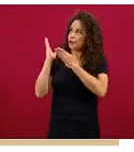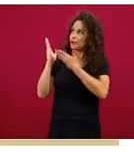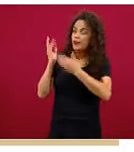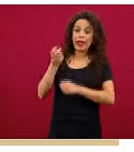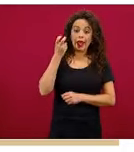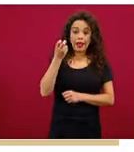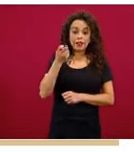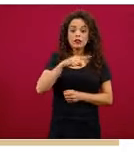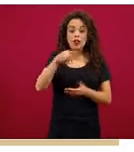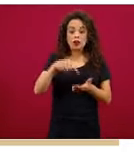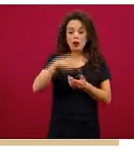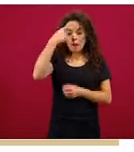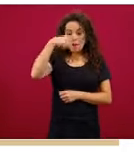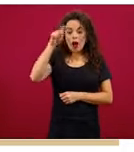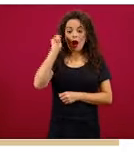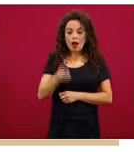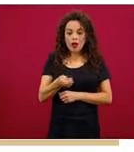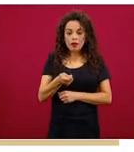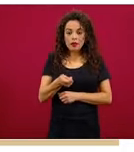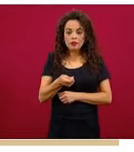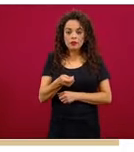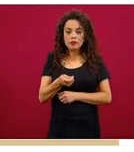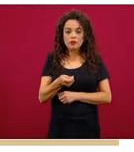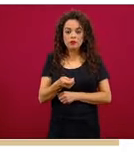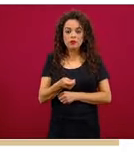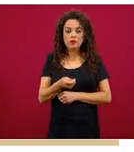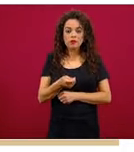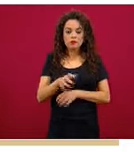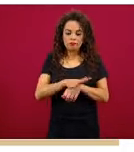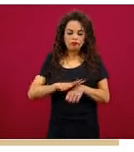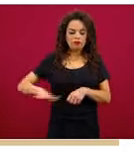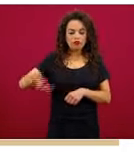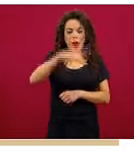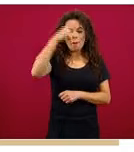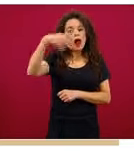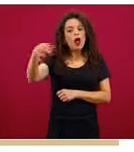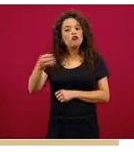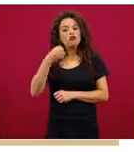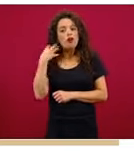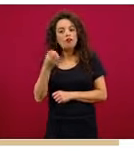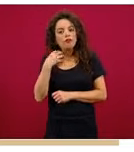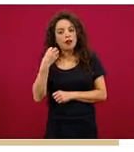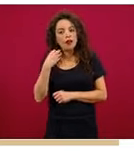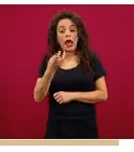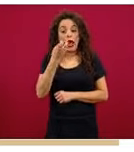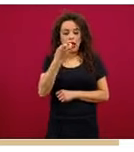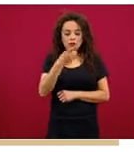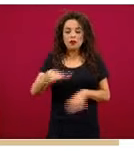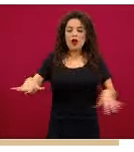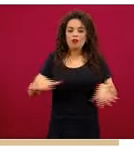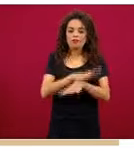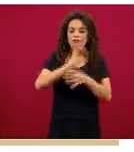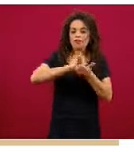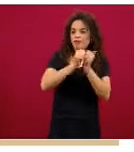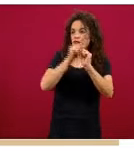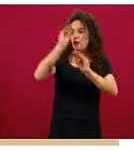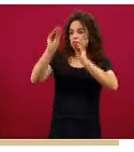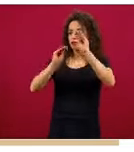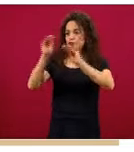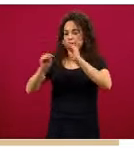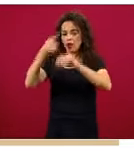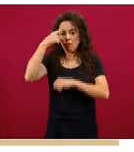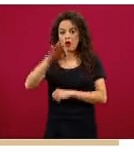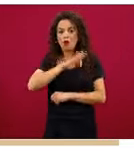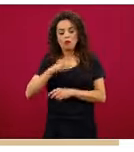de conferencias, es un sitio de reuniones o de exposiciones en donde fue habilitado y adecuado para la atención de